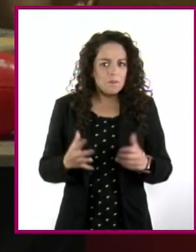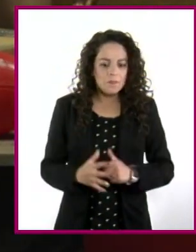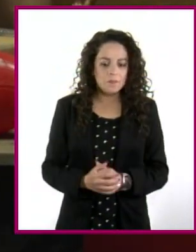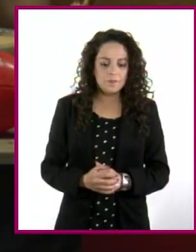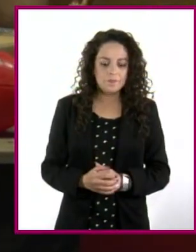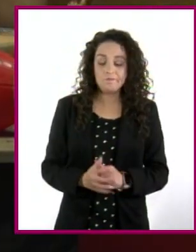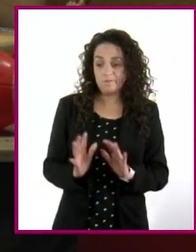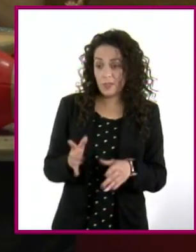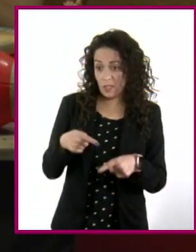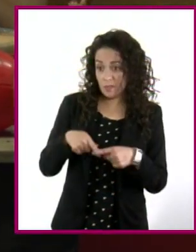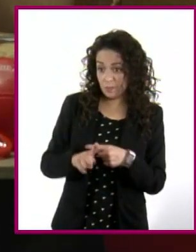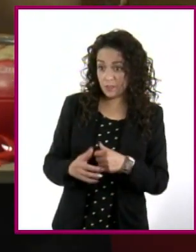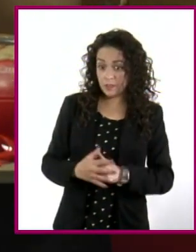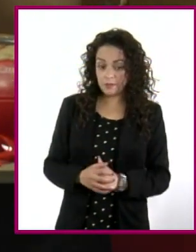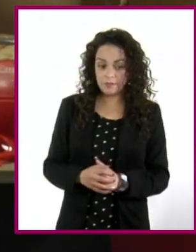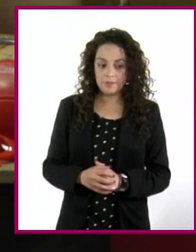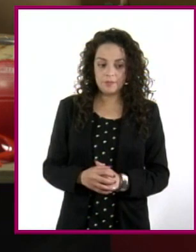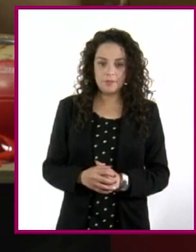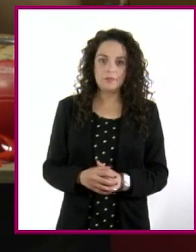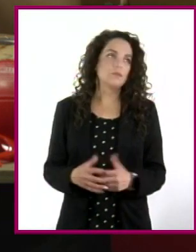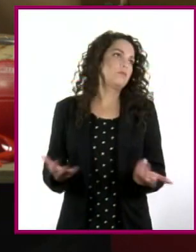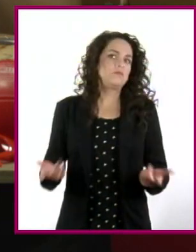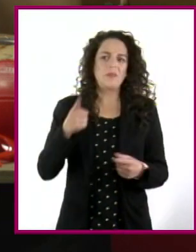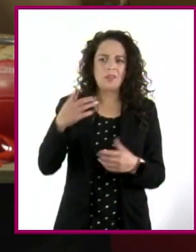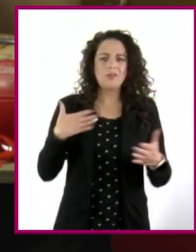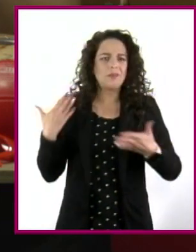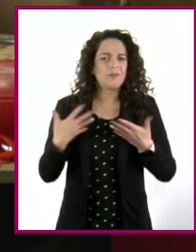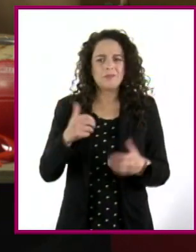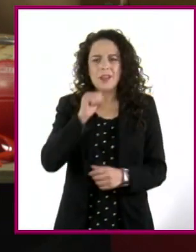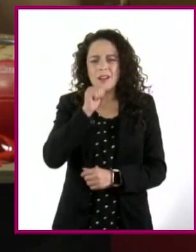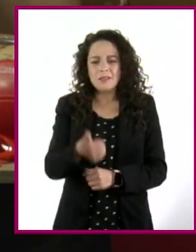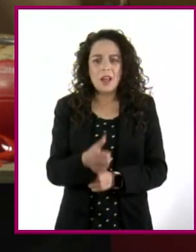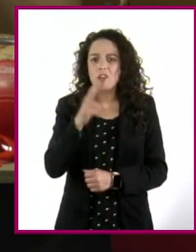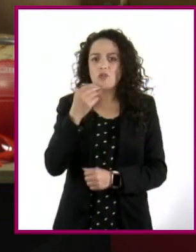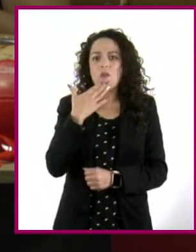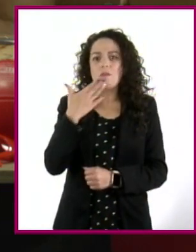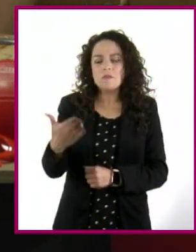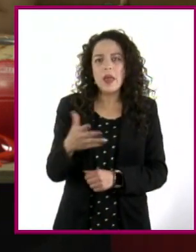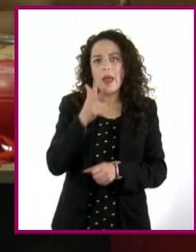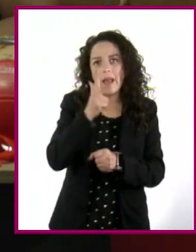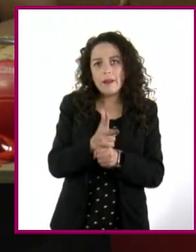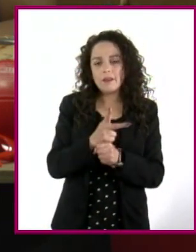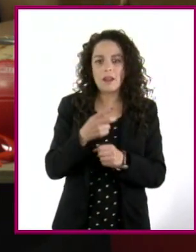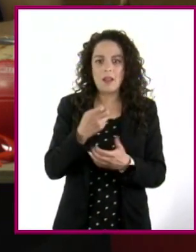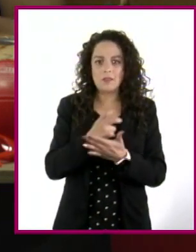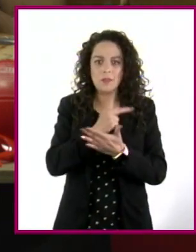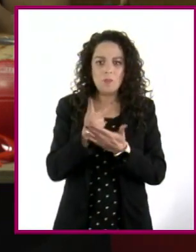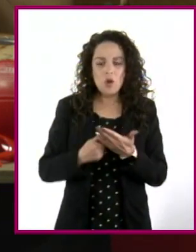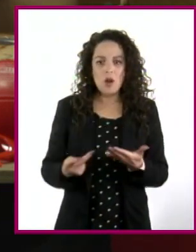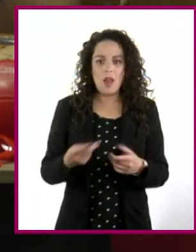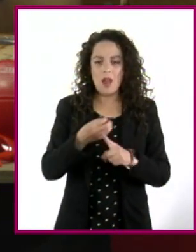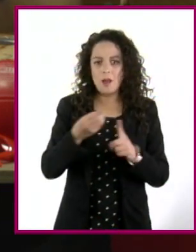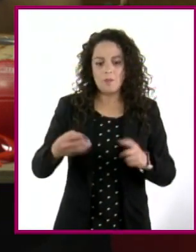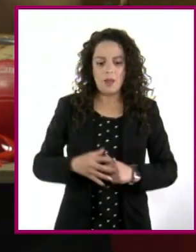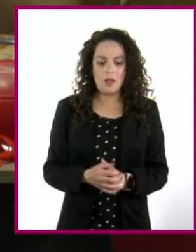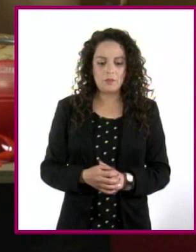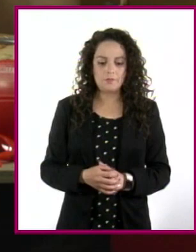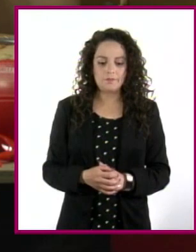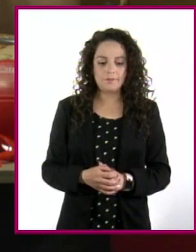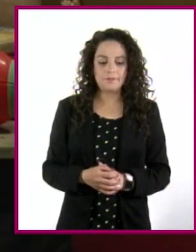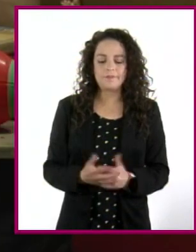¿Empezamos? Ay, con ese ánimo no saldrá bien el programa. El trabajo me distrae.